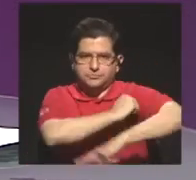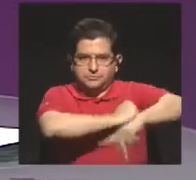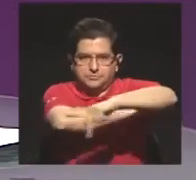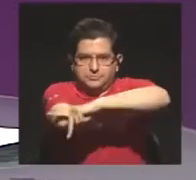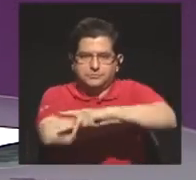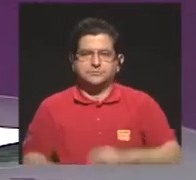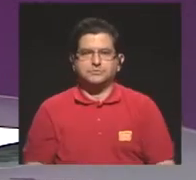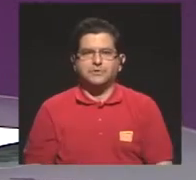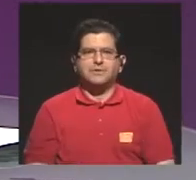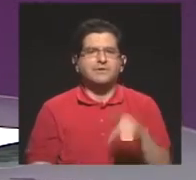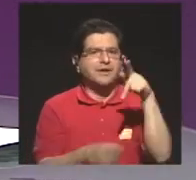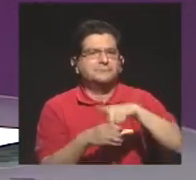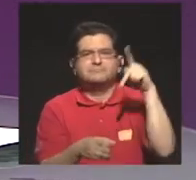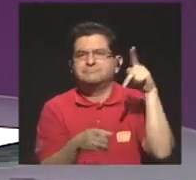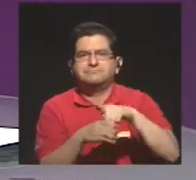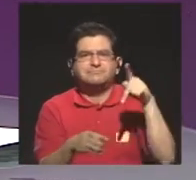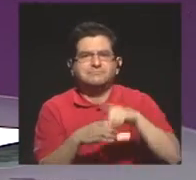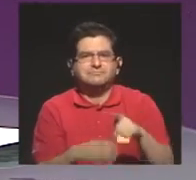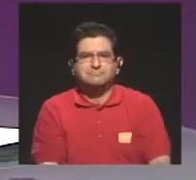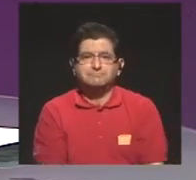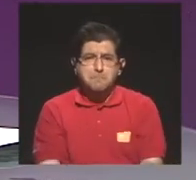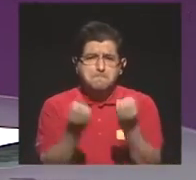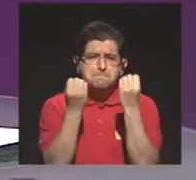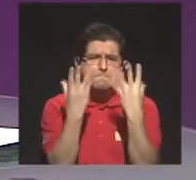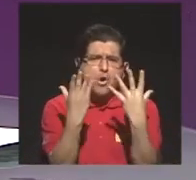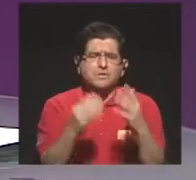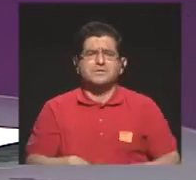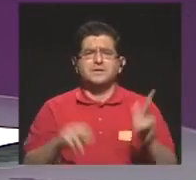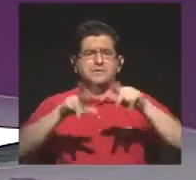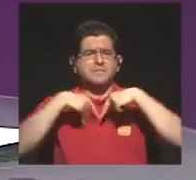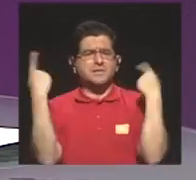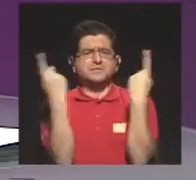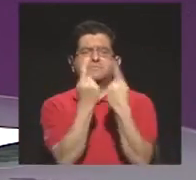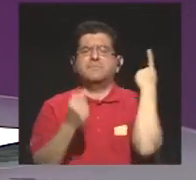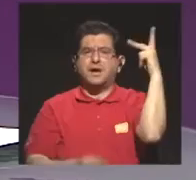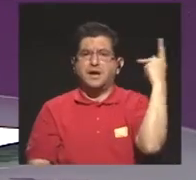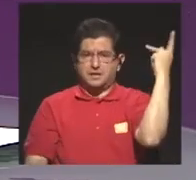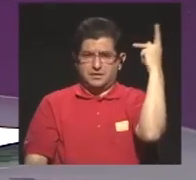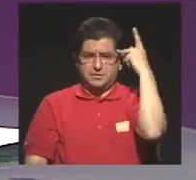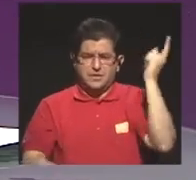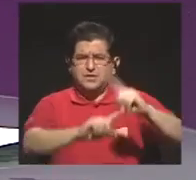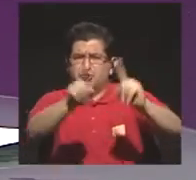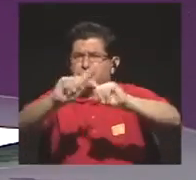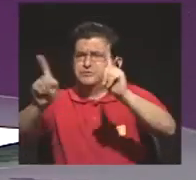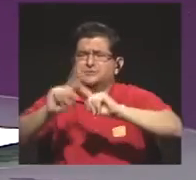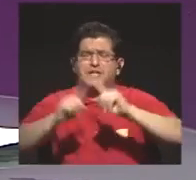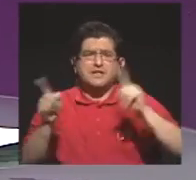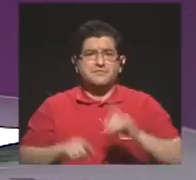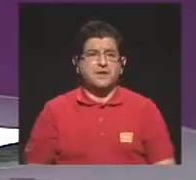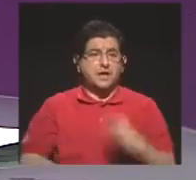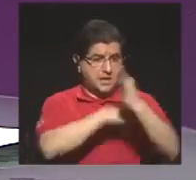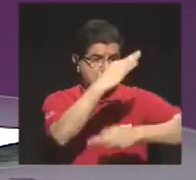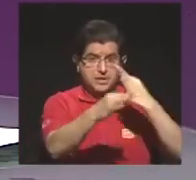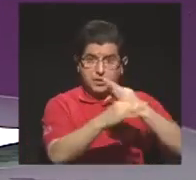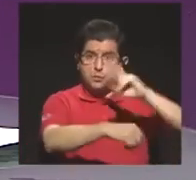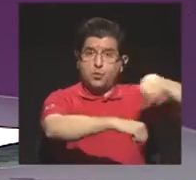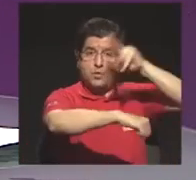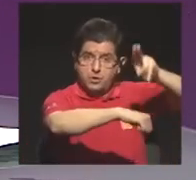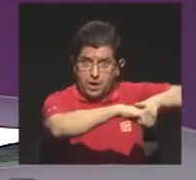país han participado tantos partidos políticos de las distintas escalas,